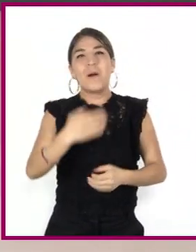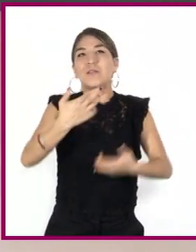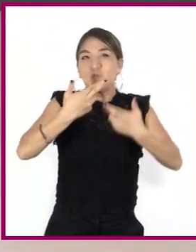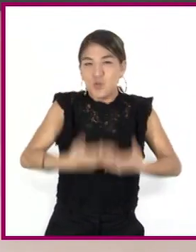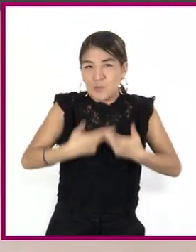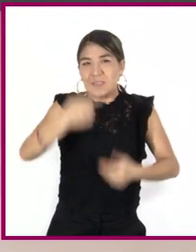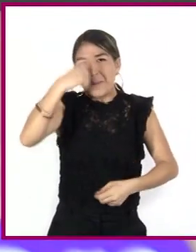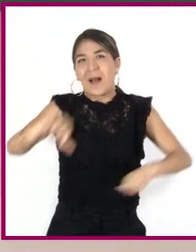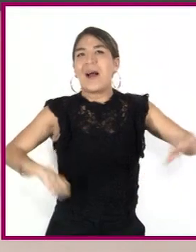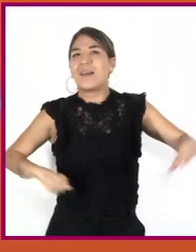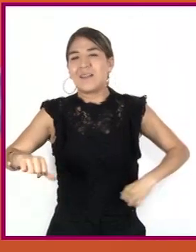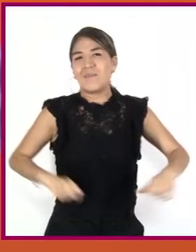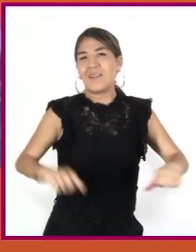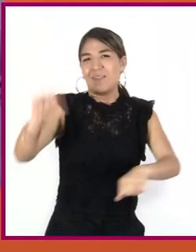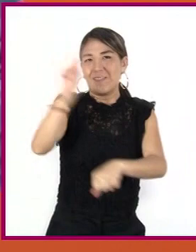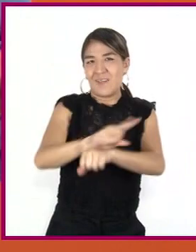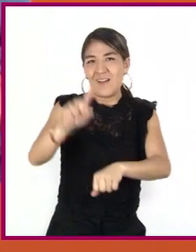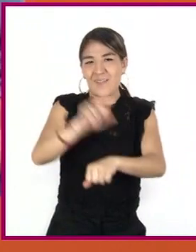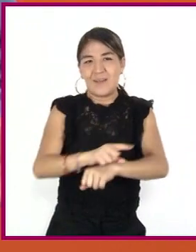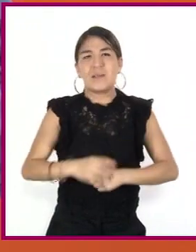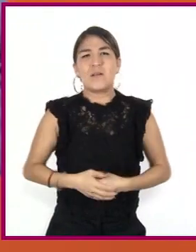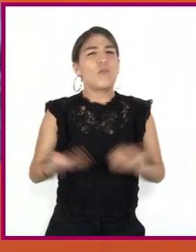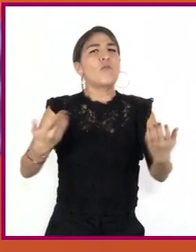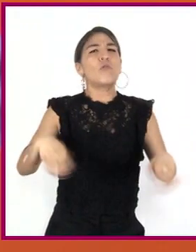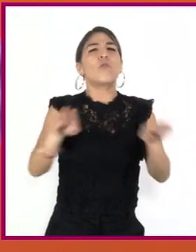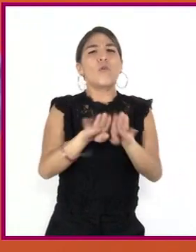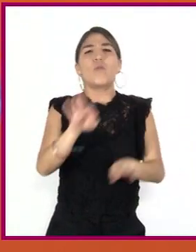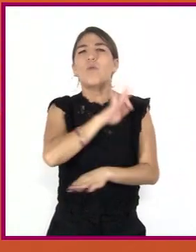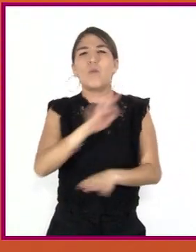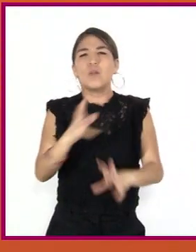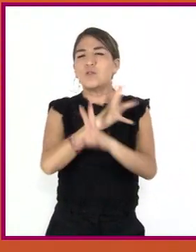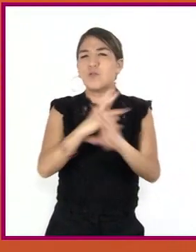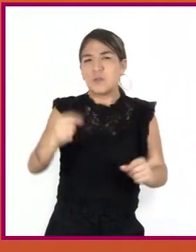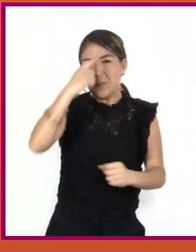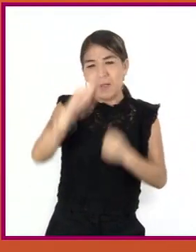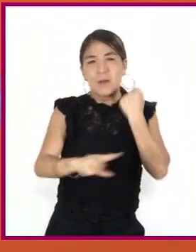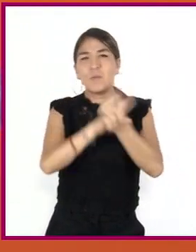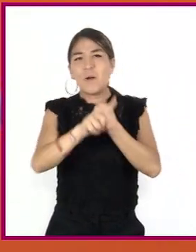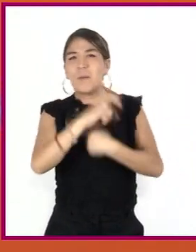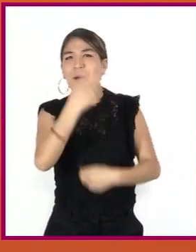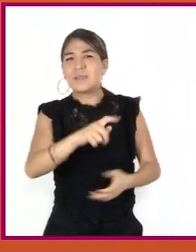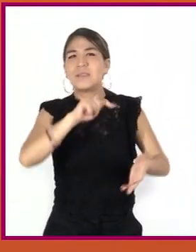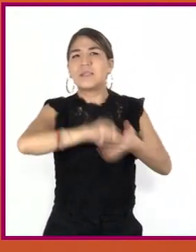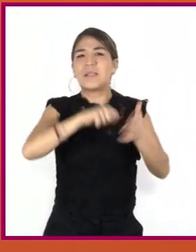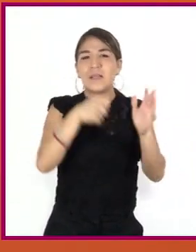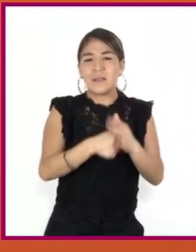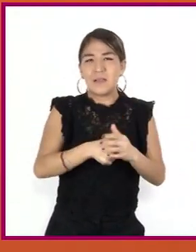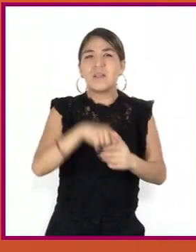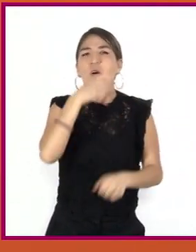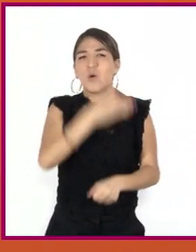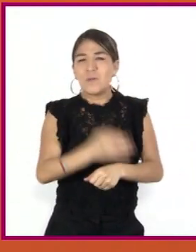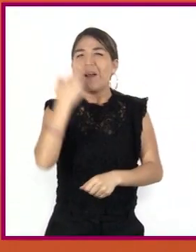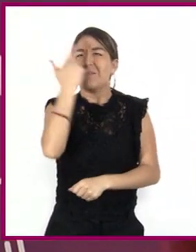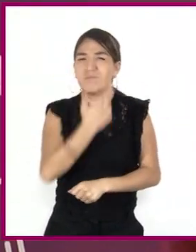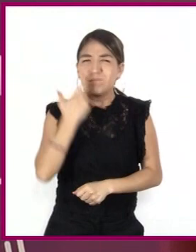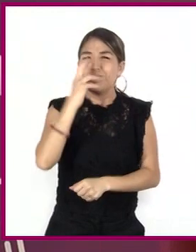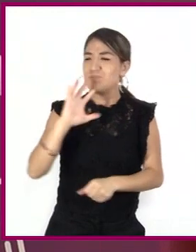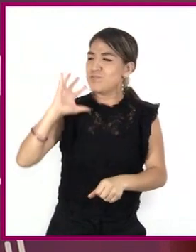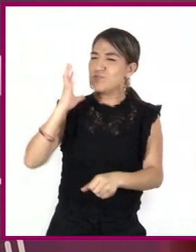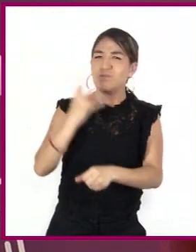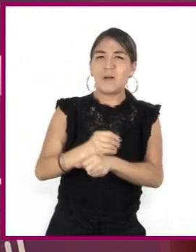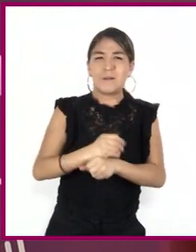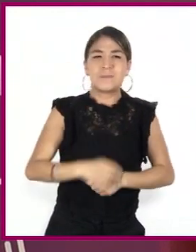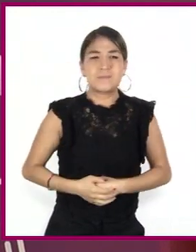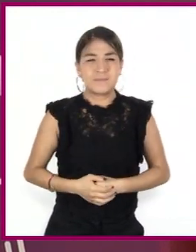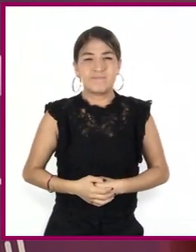actividades cotidianas. ¿Cómo podríamos solucionar el problema técnico que hemos venido analizando?